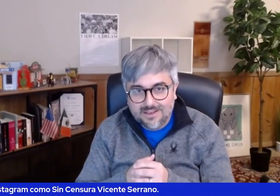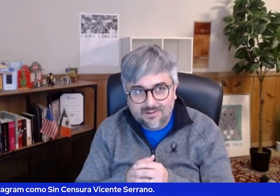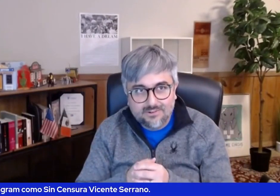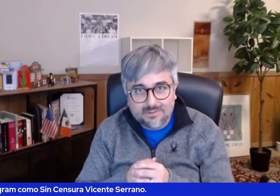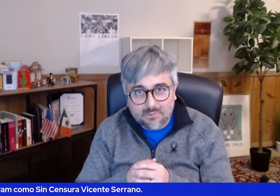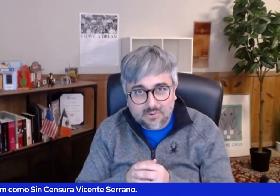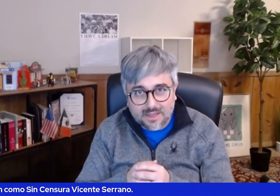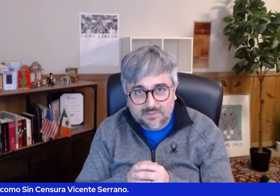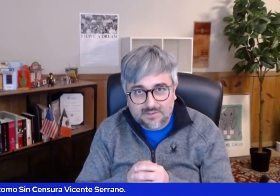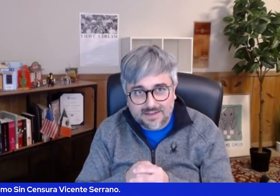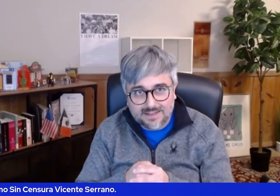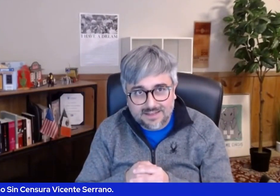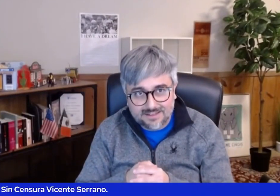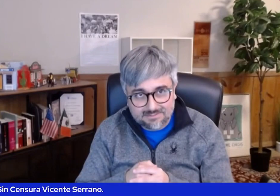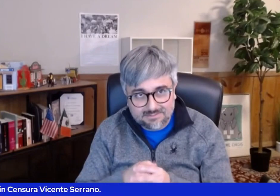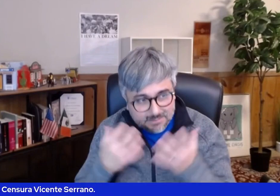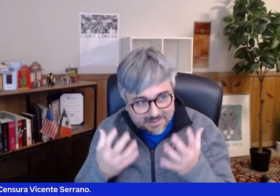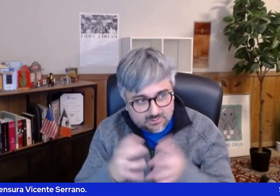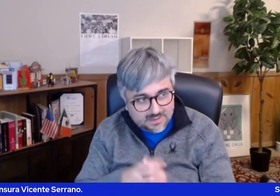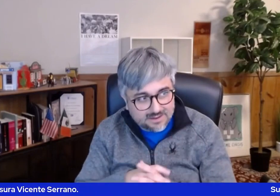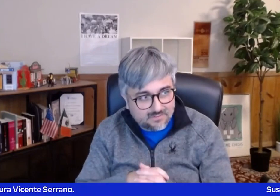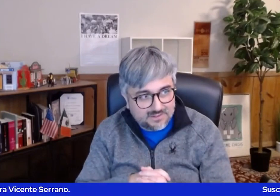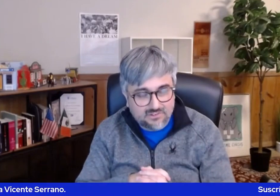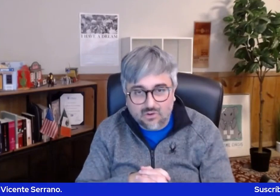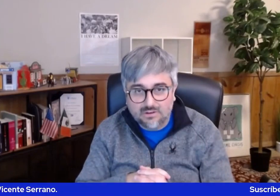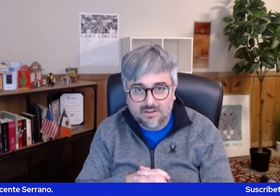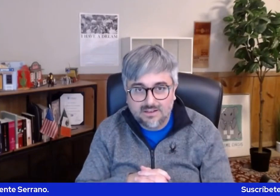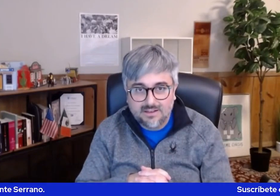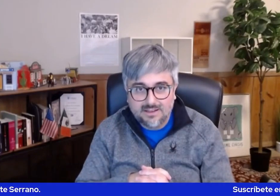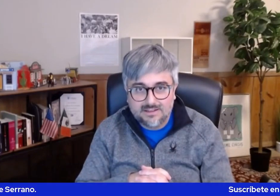insisto, los involucrados tendrán que llevar esto a la